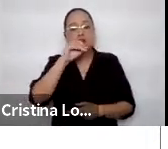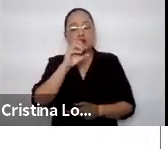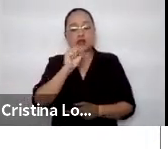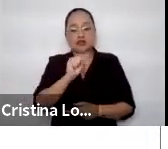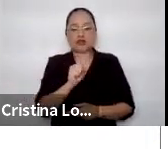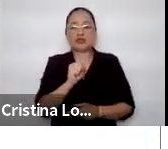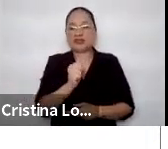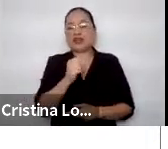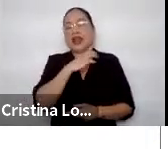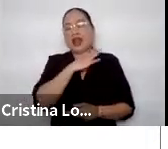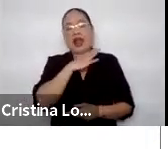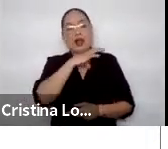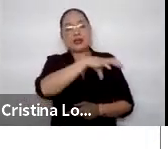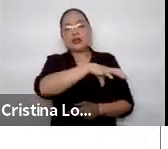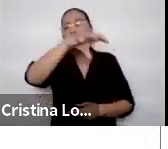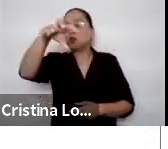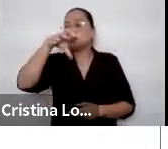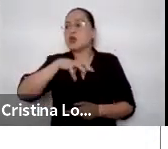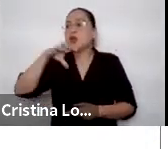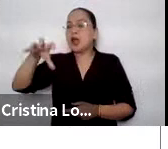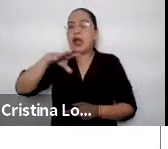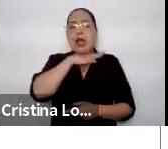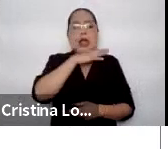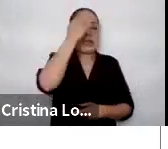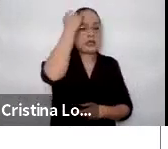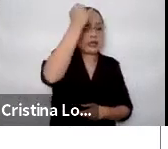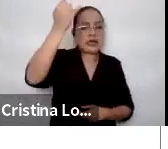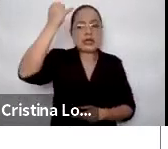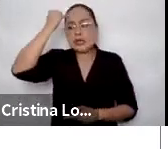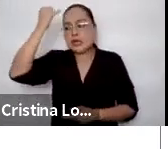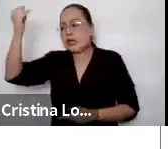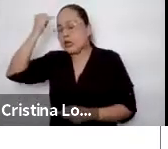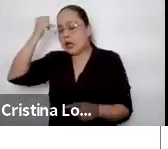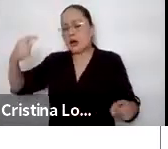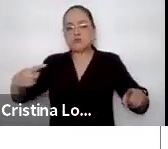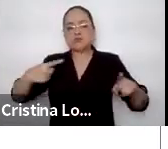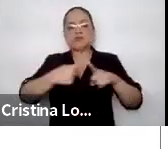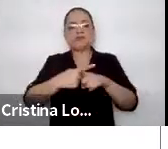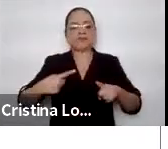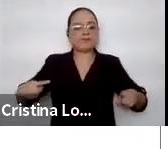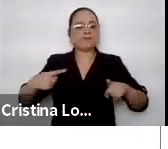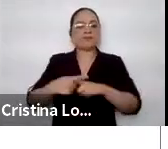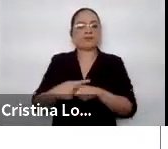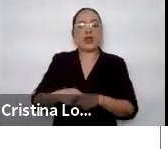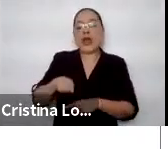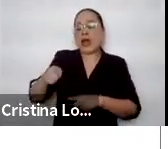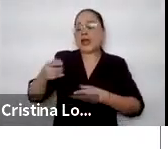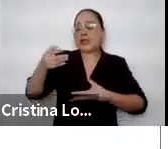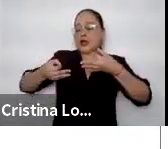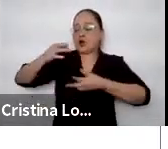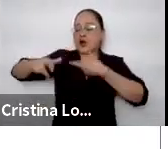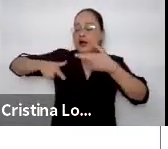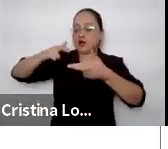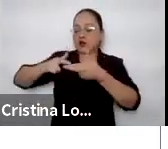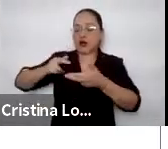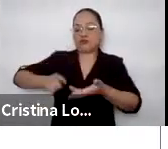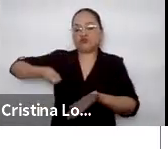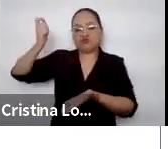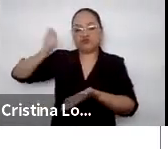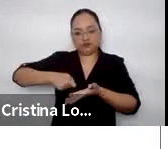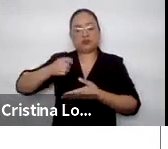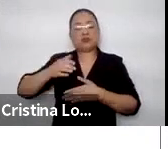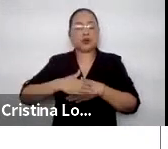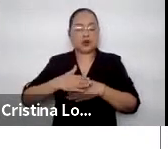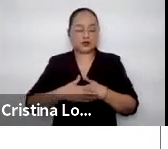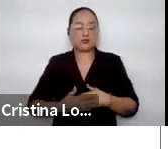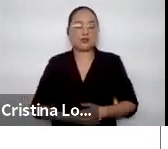los distintos circuitos que conformen su territorio. ¿Correcto? Bien,